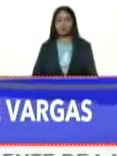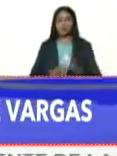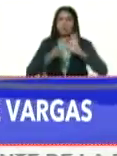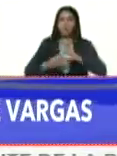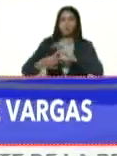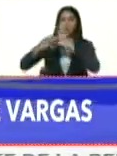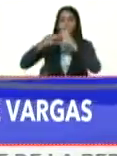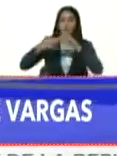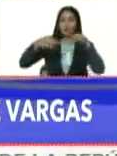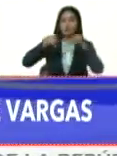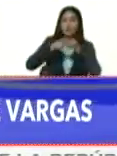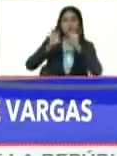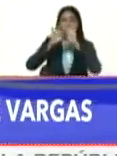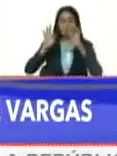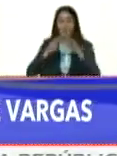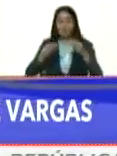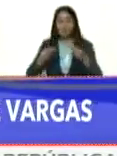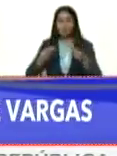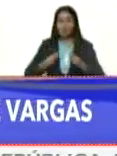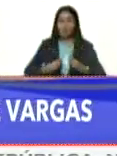Unamos.